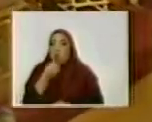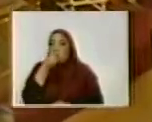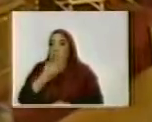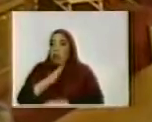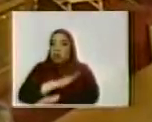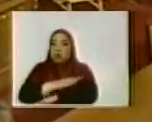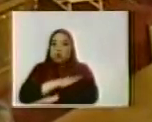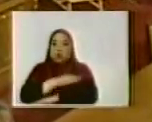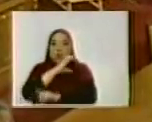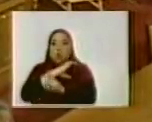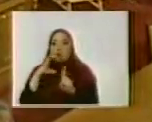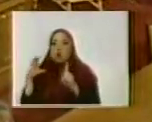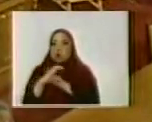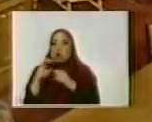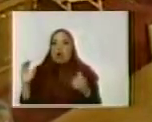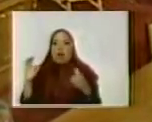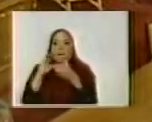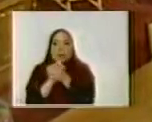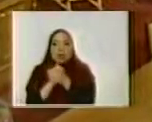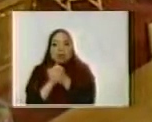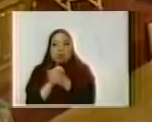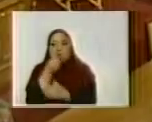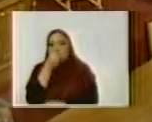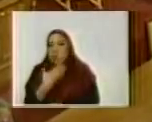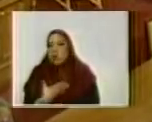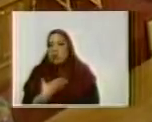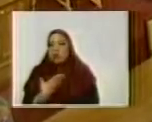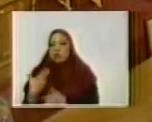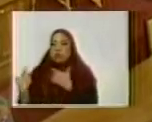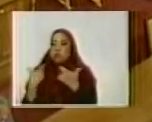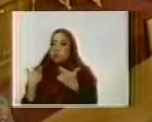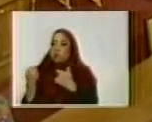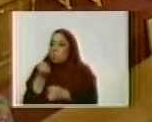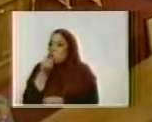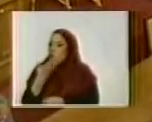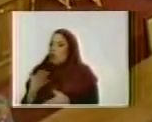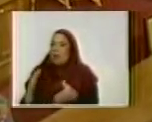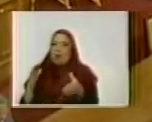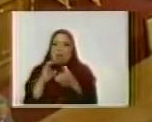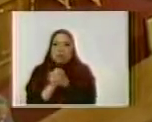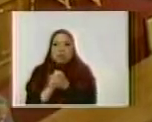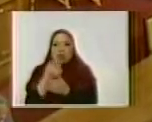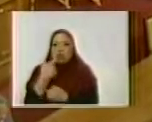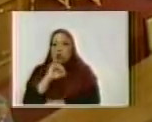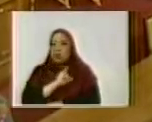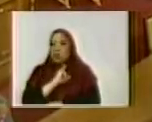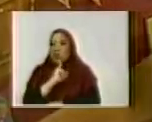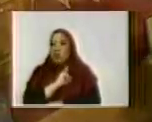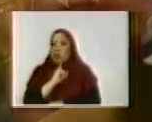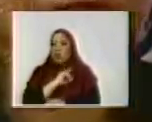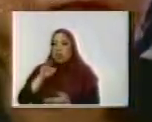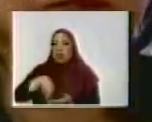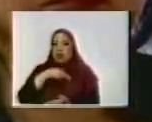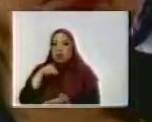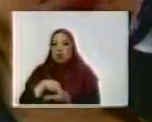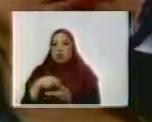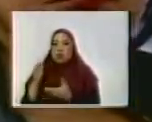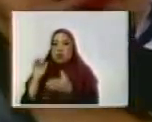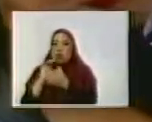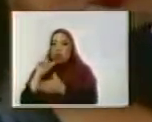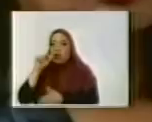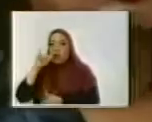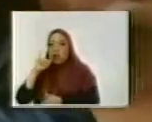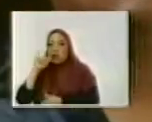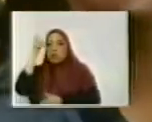de cultor de la amistad. El más diáfano afecto y la más plena identificación nacieron entre Alí y